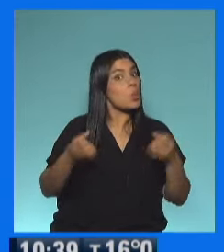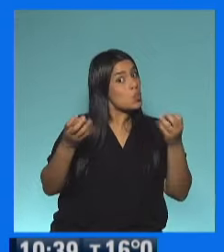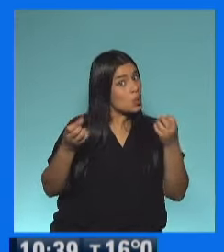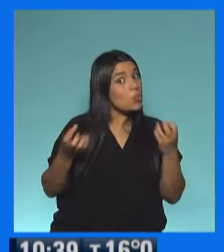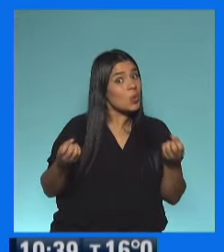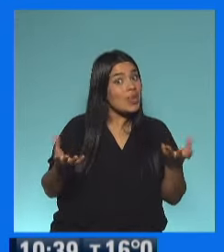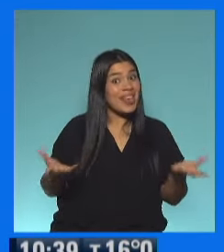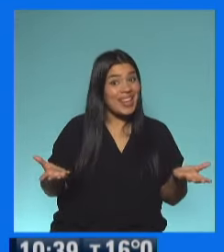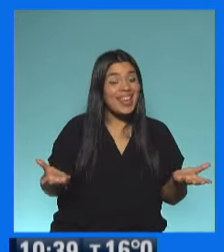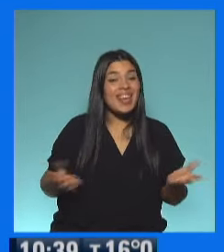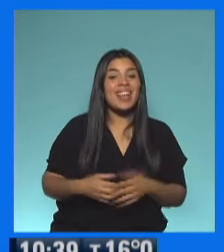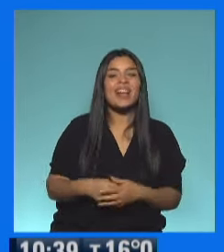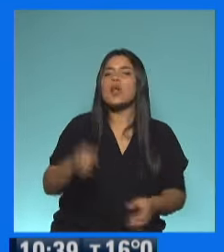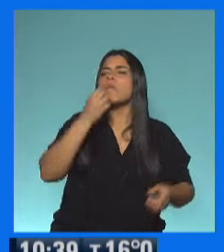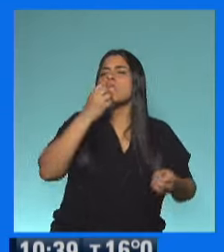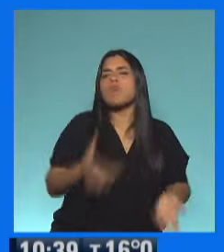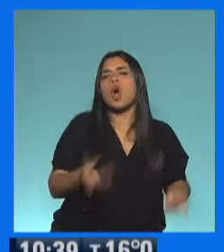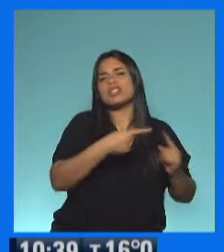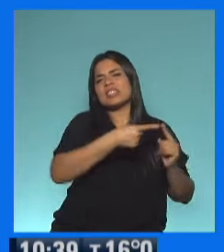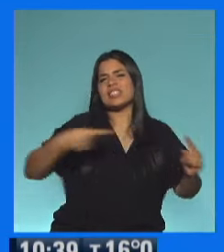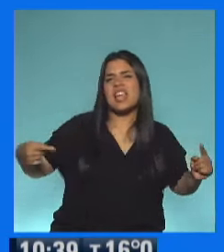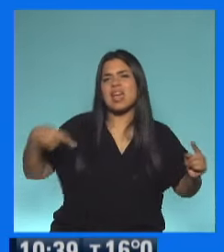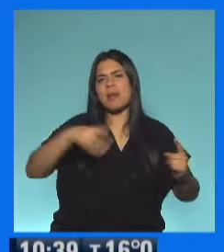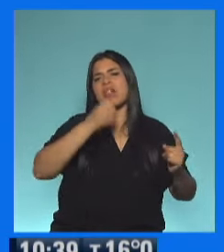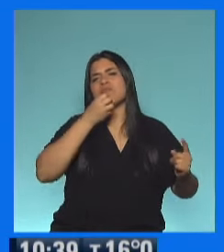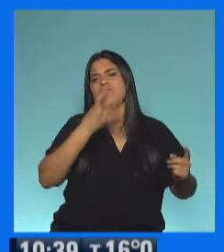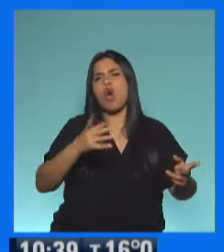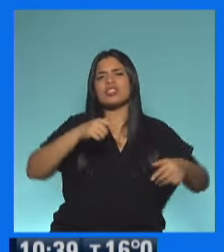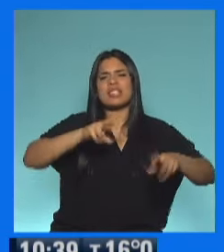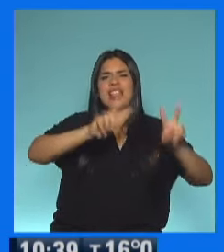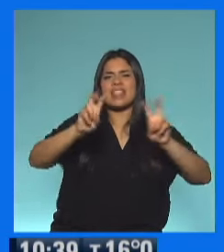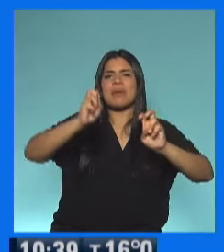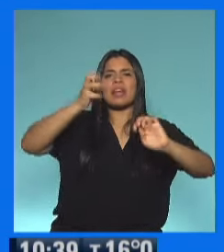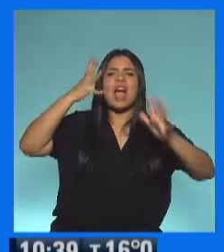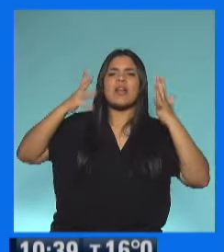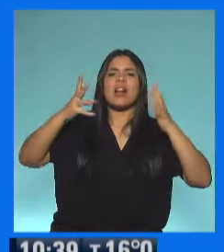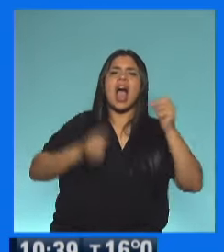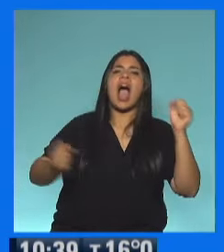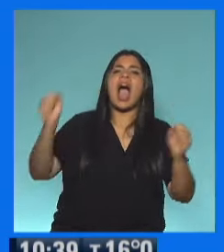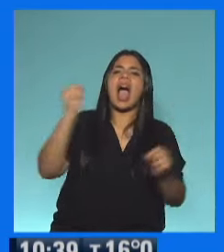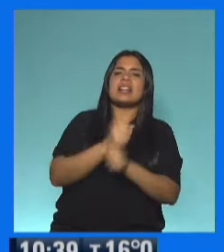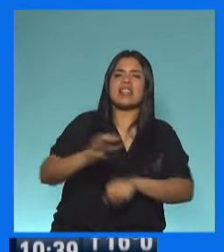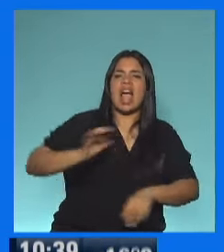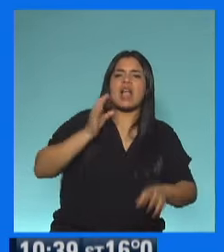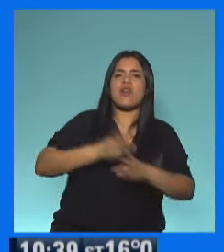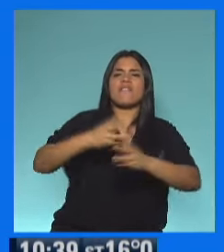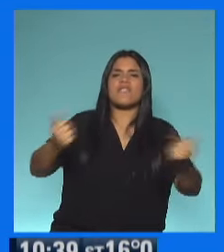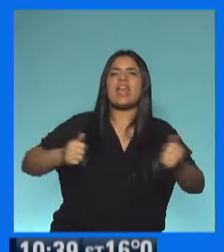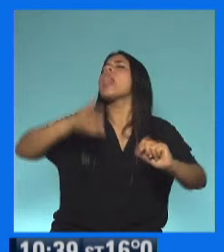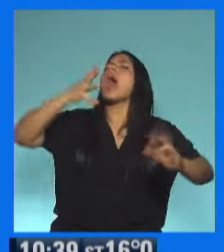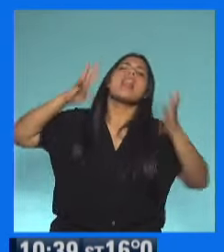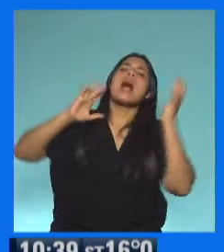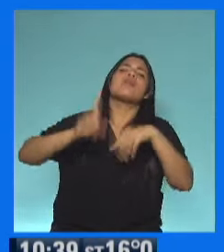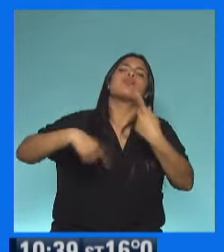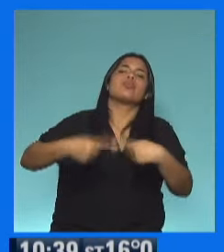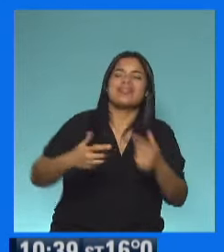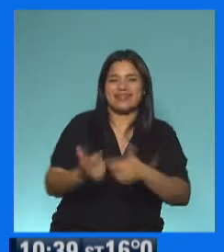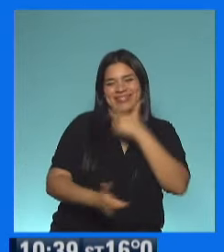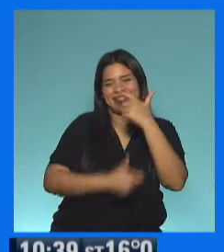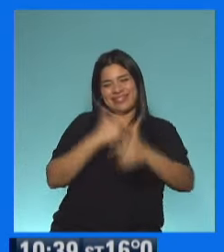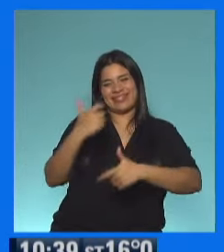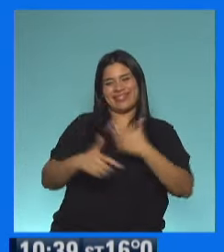del país. Hermosa semana de carnaval. Nos divertimos mucho. Hasta fin de año carnaval, dice Laureano. Se hizo, se hizo una galera